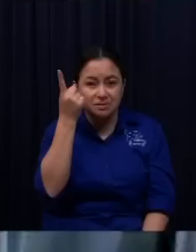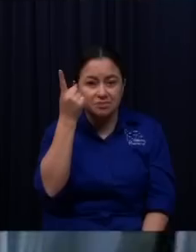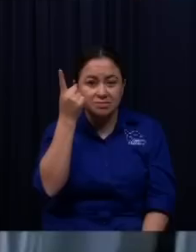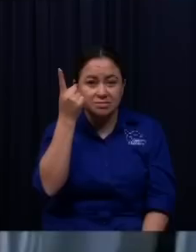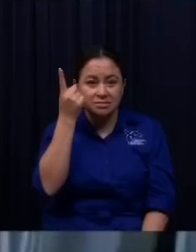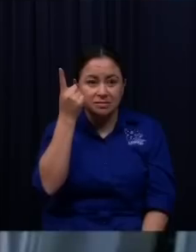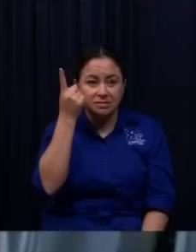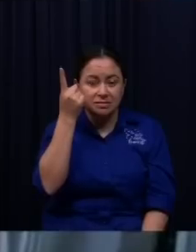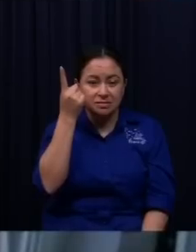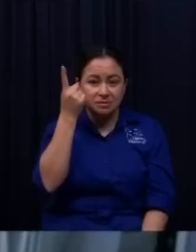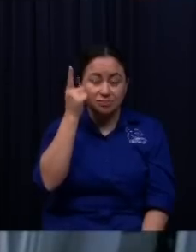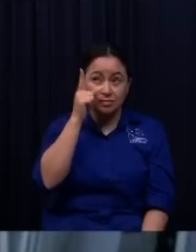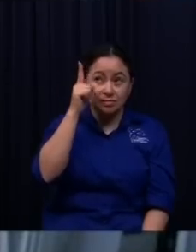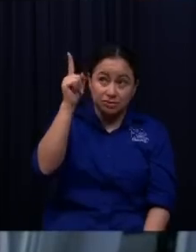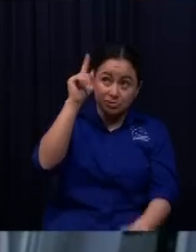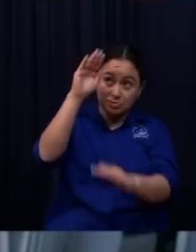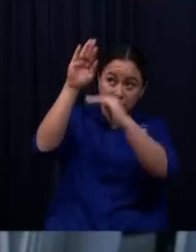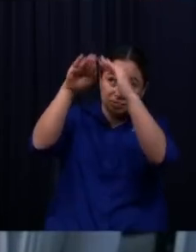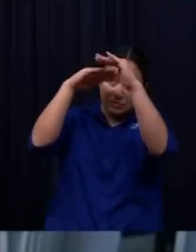cielo.